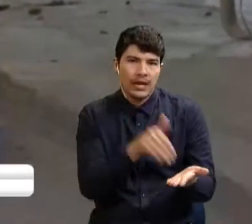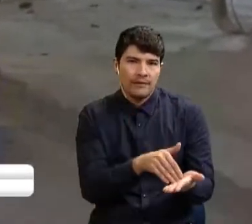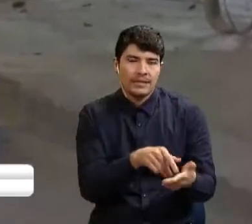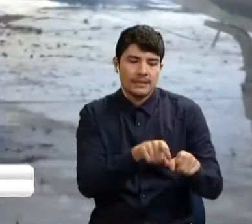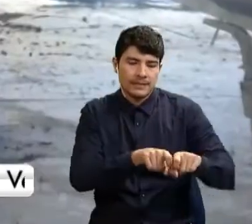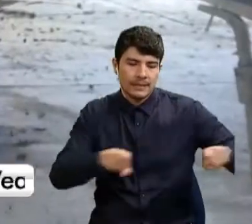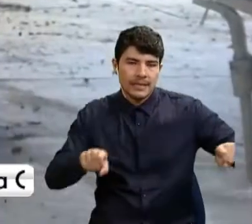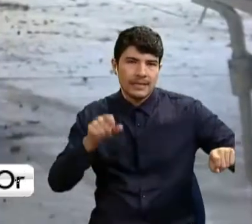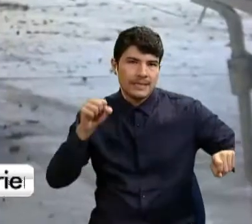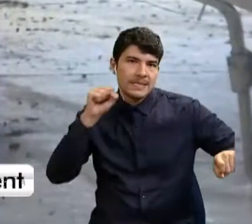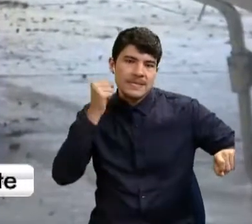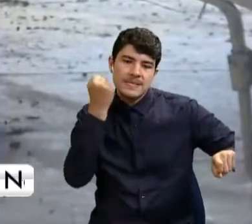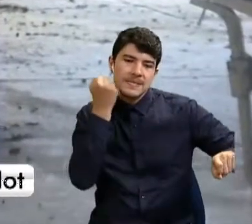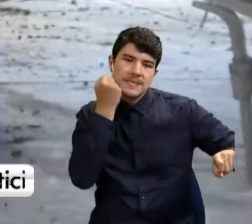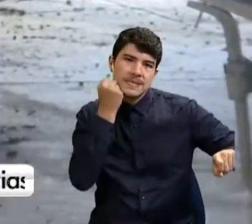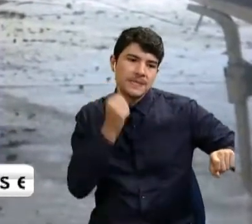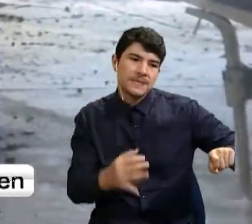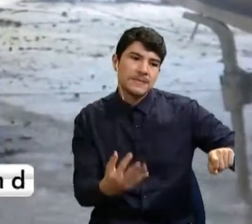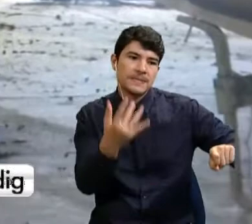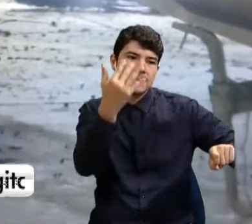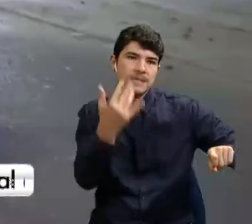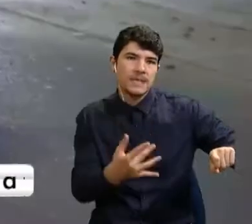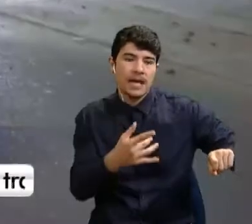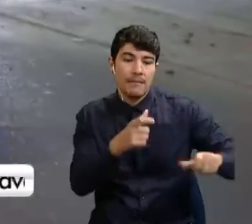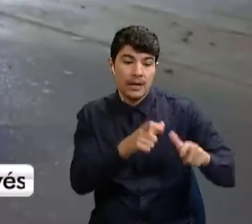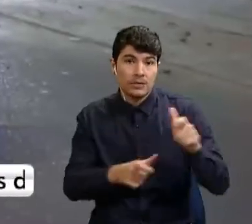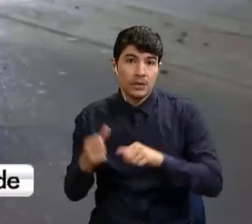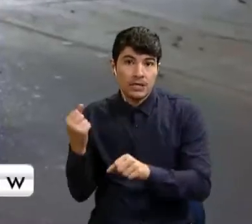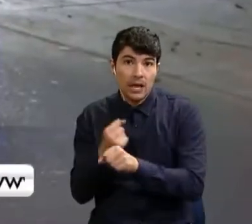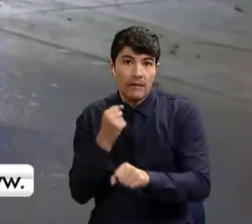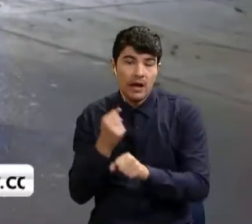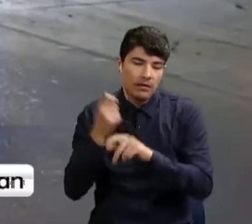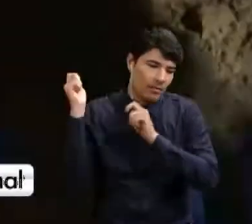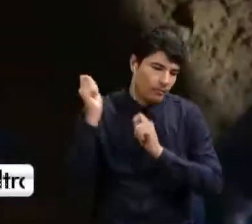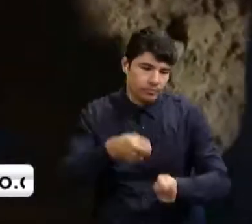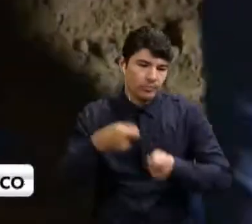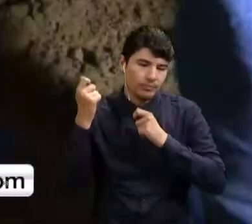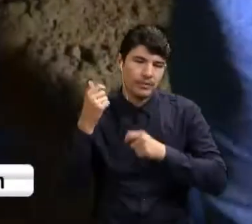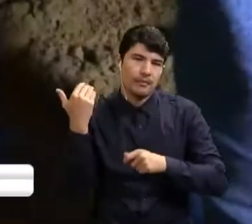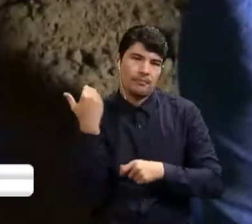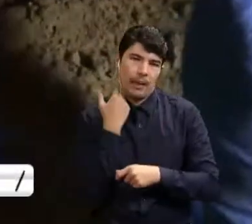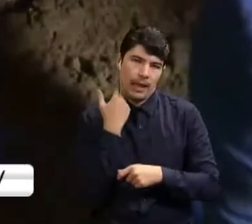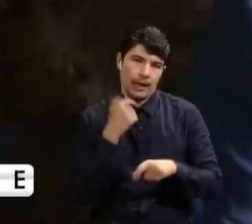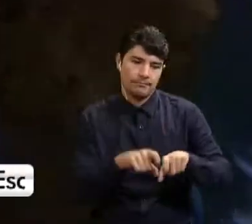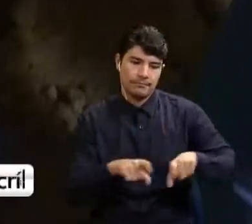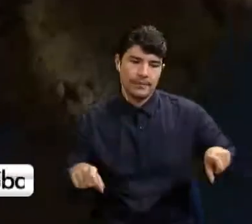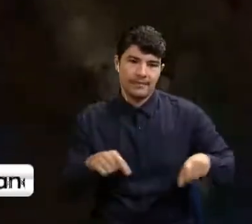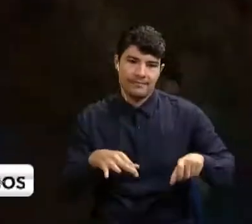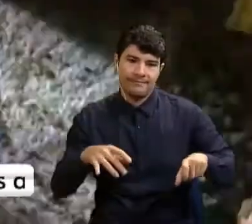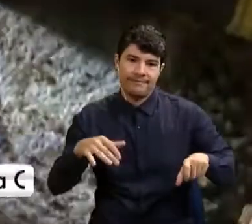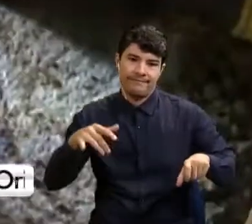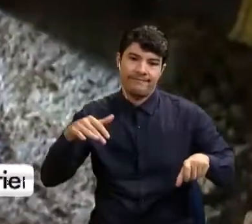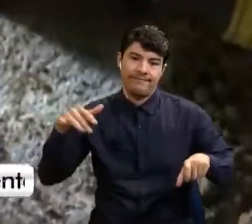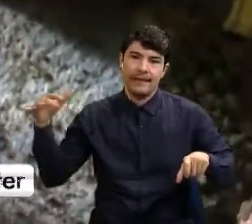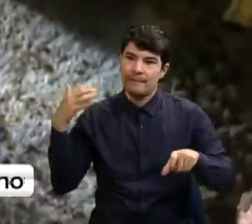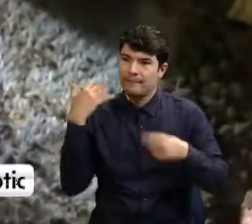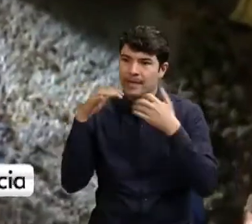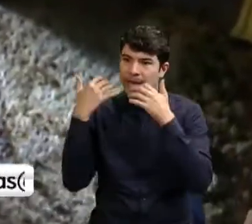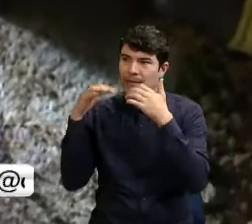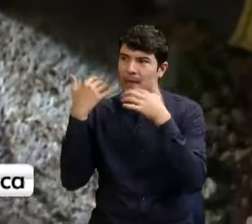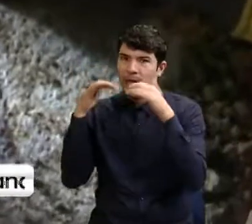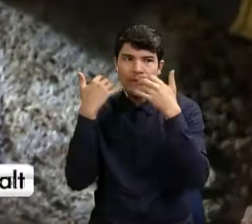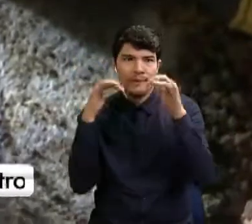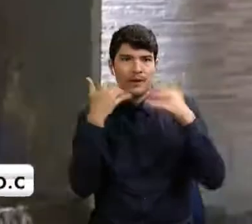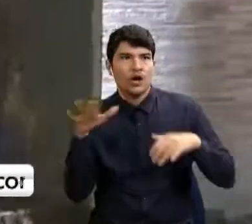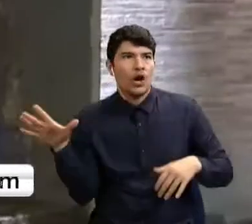gas en este sitio obreros que se encuentran realizando trabajos en el sector por accidente rompen un tubo de gas que empieza a generar pánico sobre el